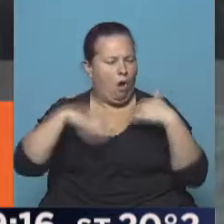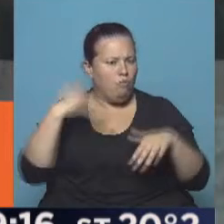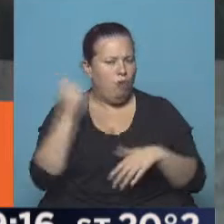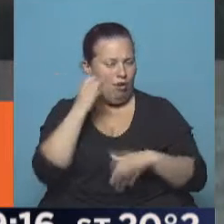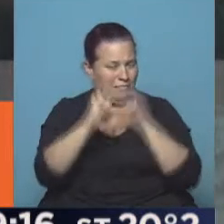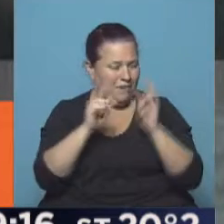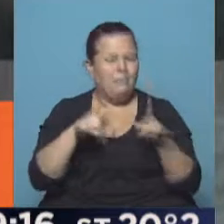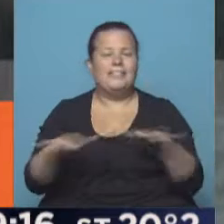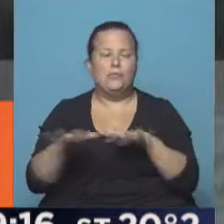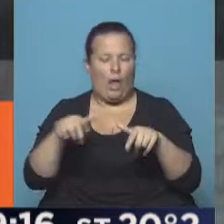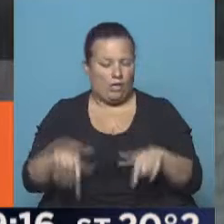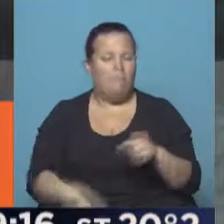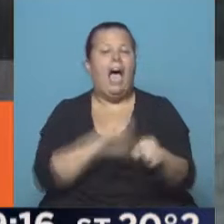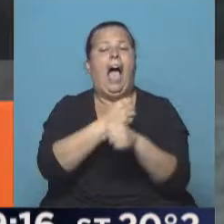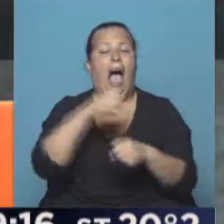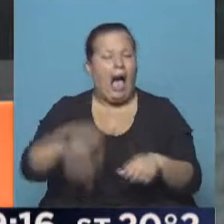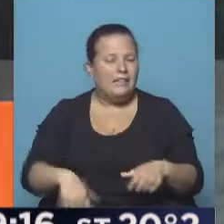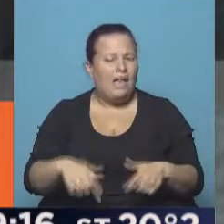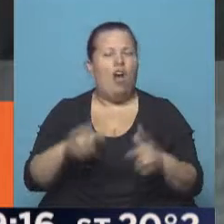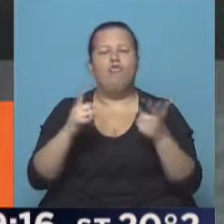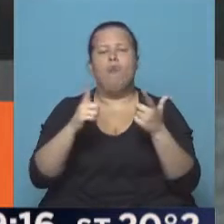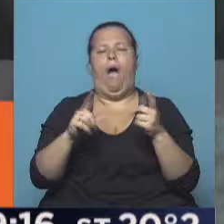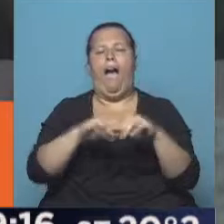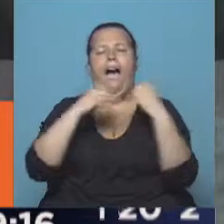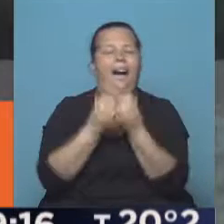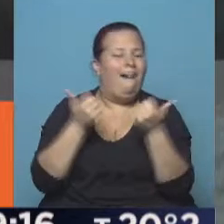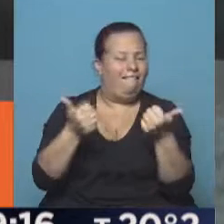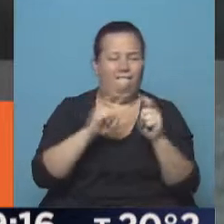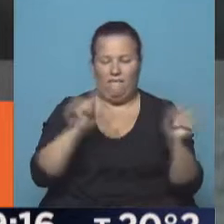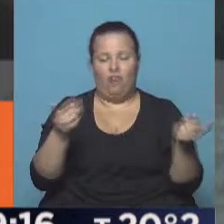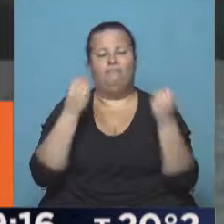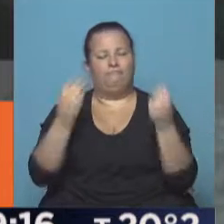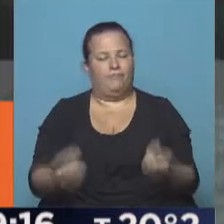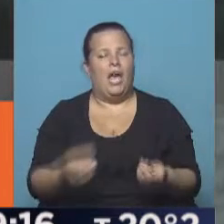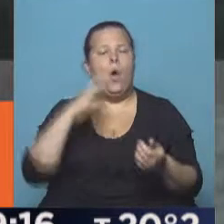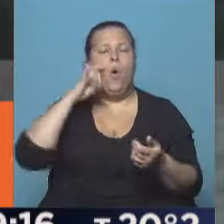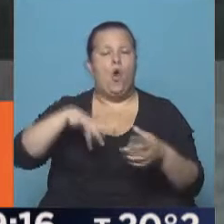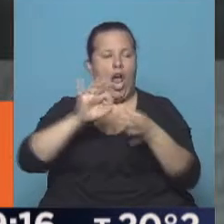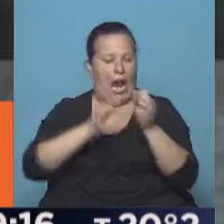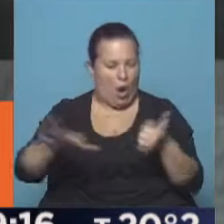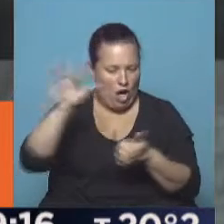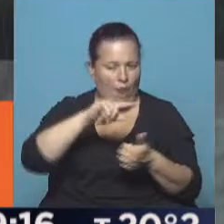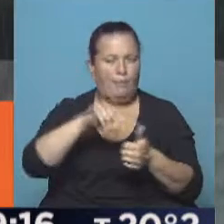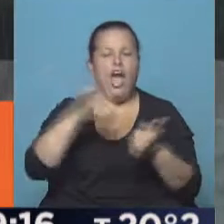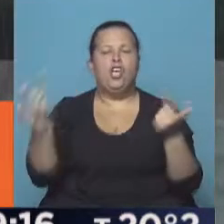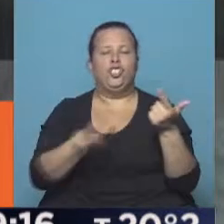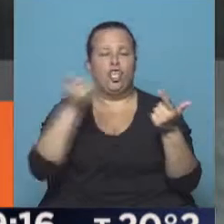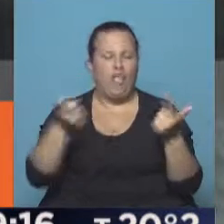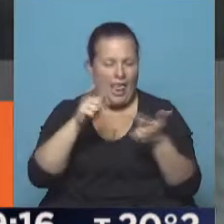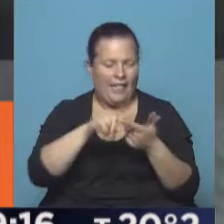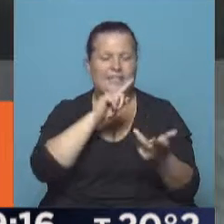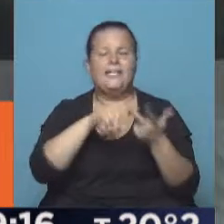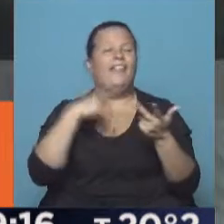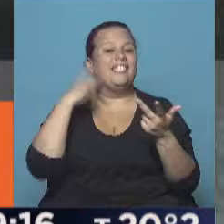usted señala la situación hasta ahora no han tenido resultado las gestiones de la unión europea del partido socialista